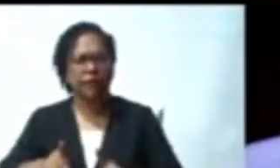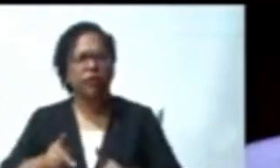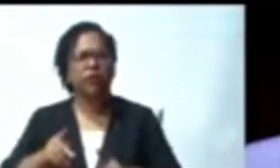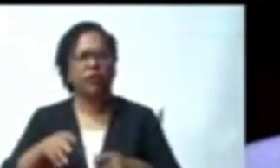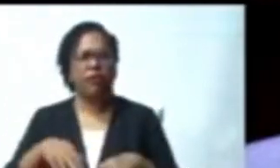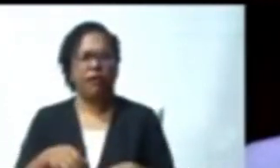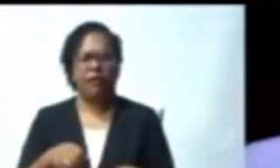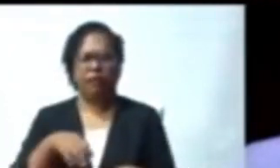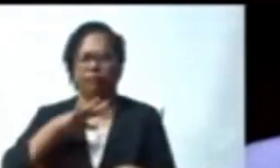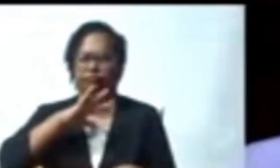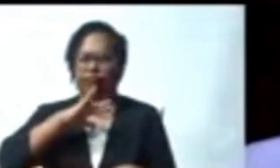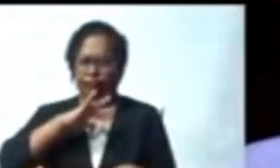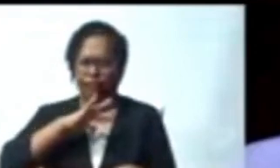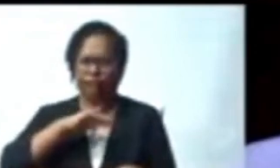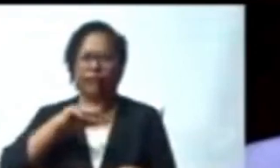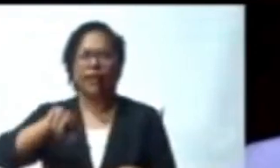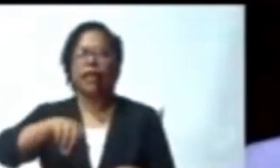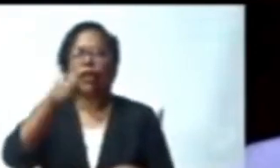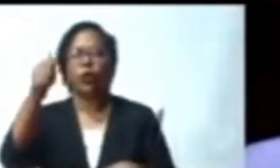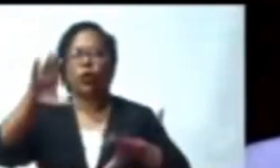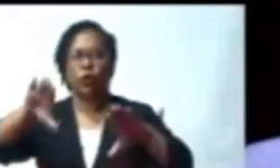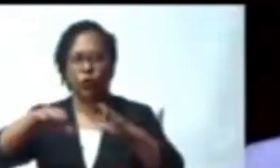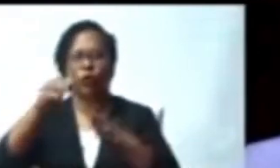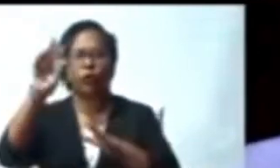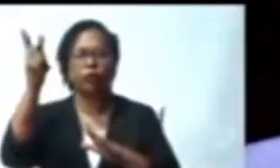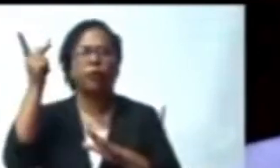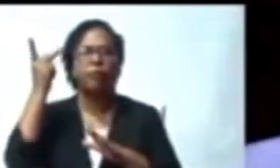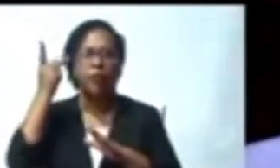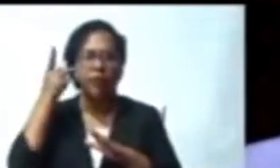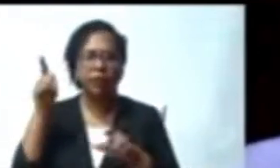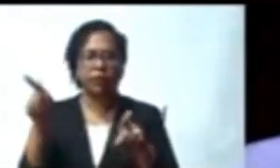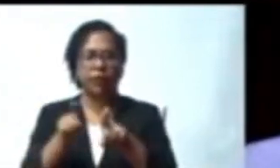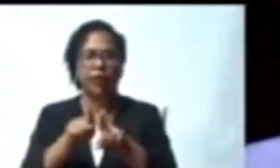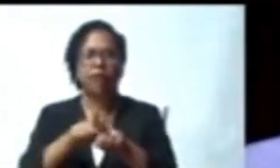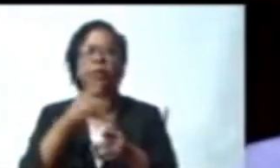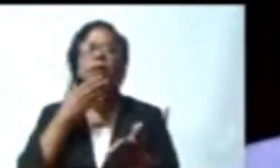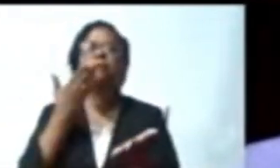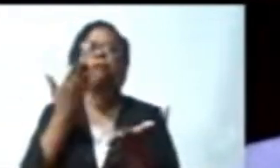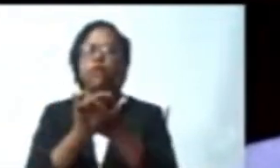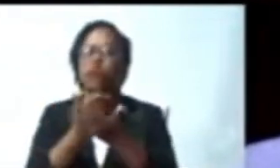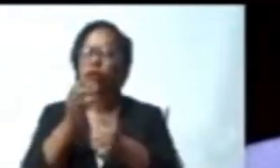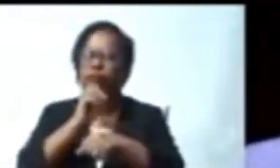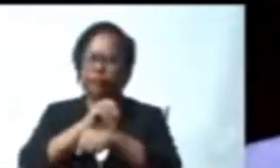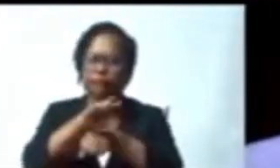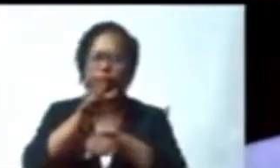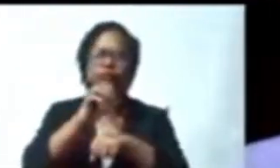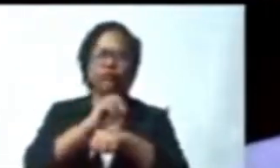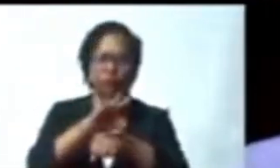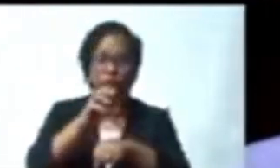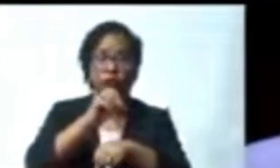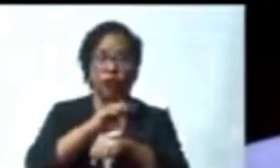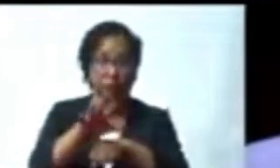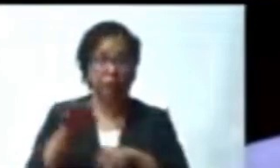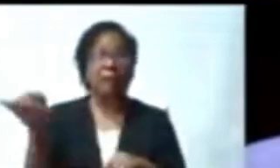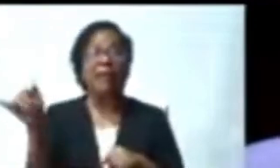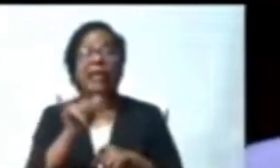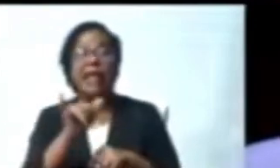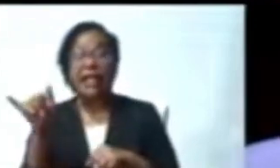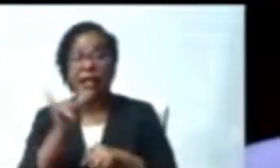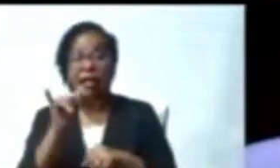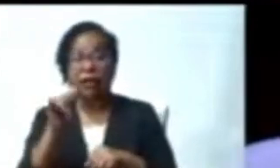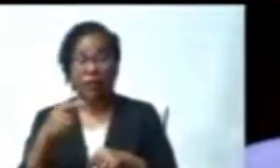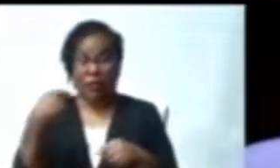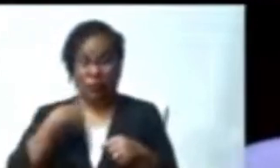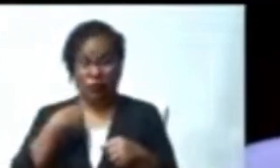usted, presidente Pacheco, convoca cada lunes. En ese espacio he podido compartir con los demás voceros representantes de las distintas